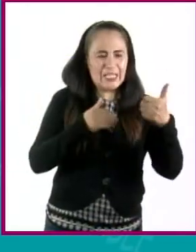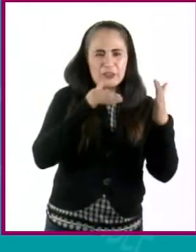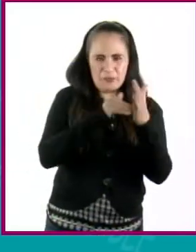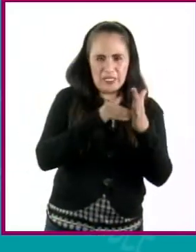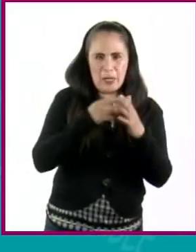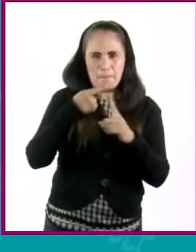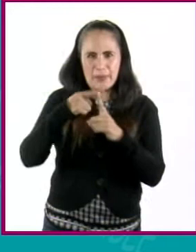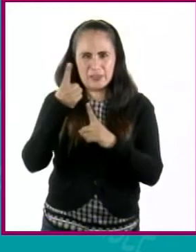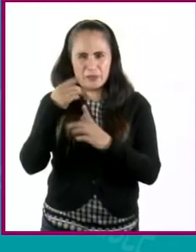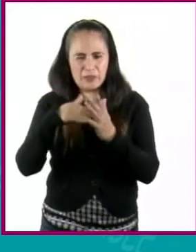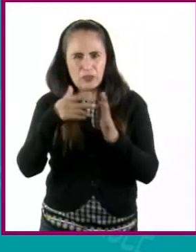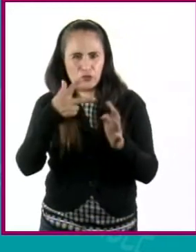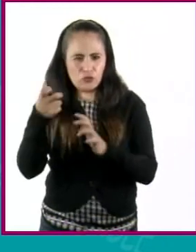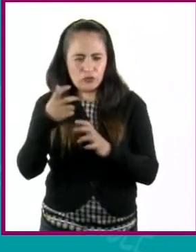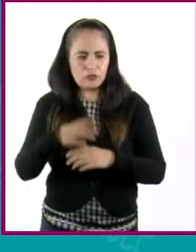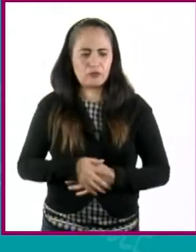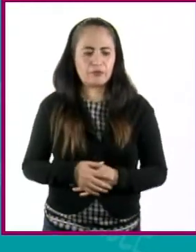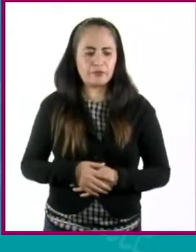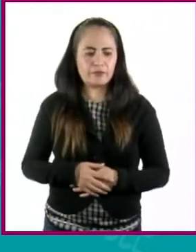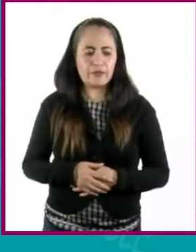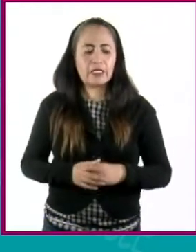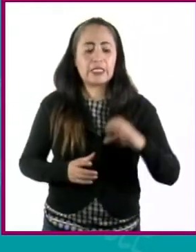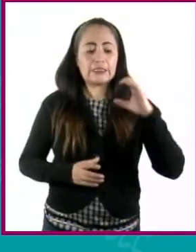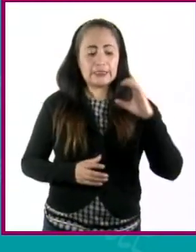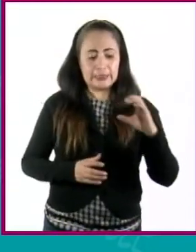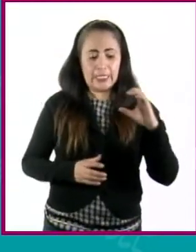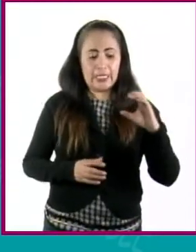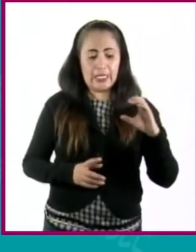y el número N tienen una frecuencia anual.